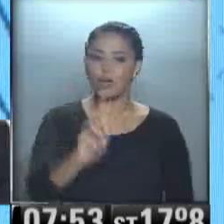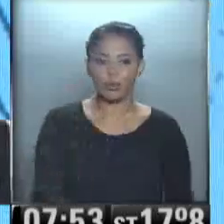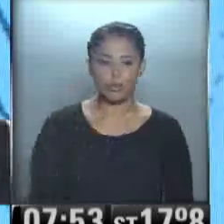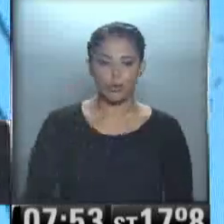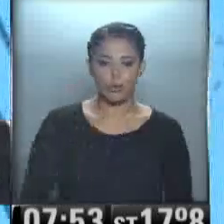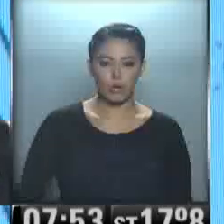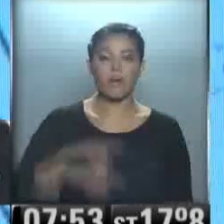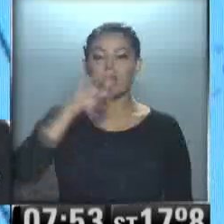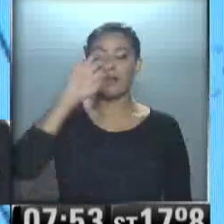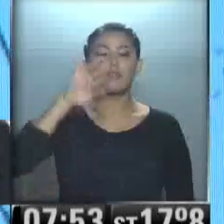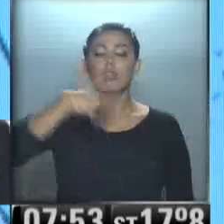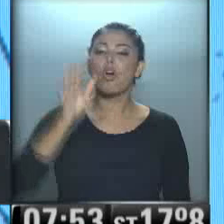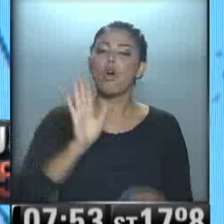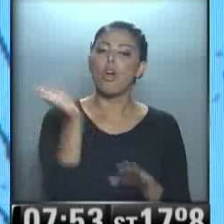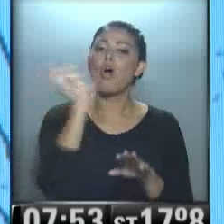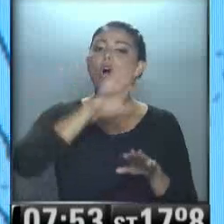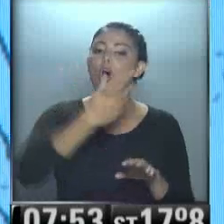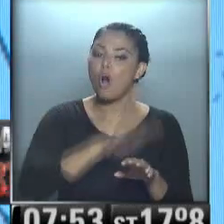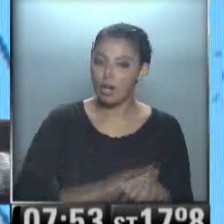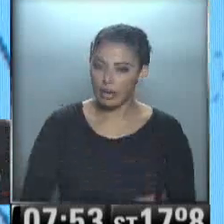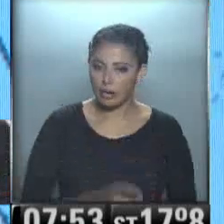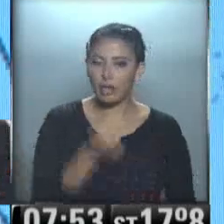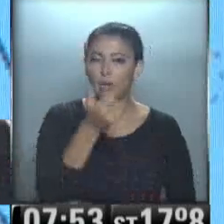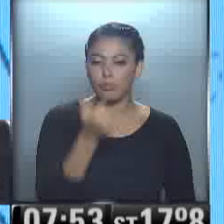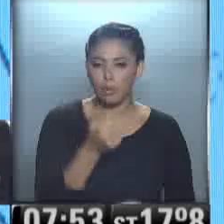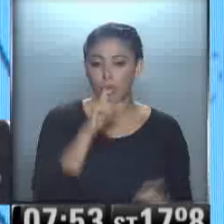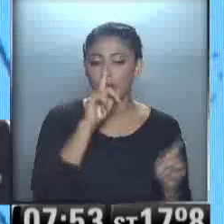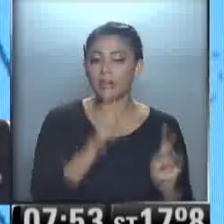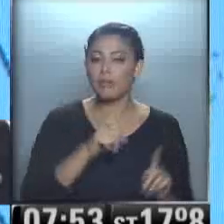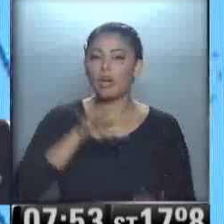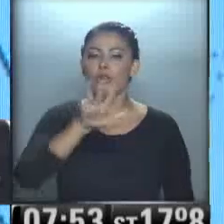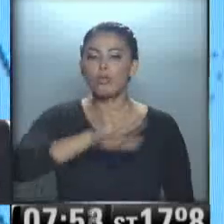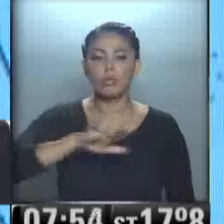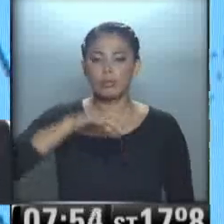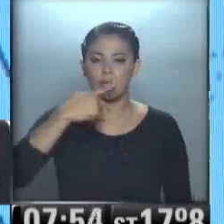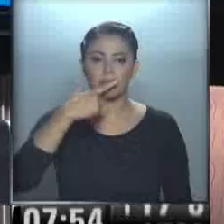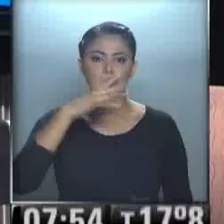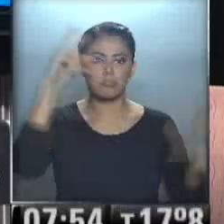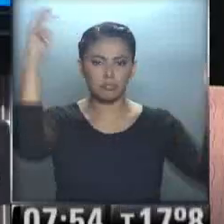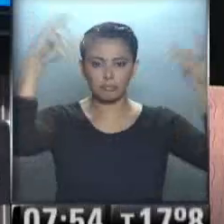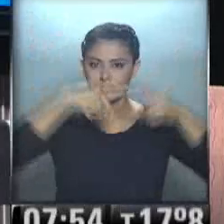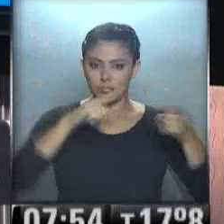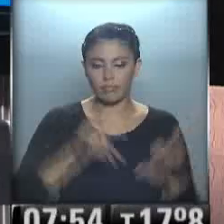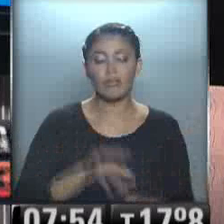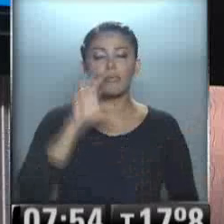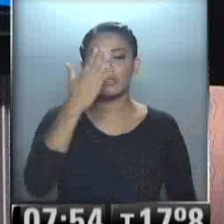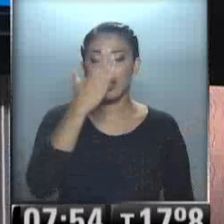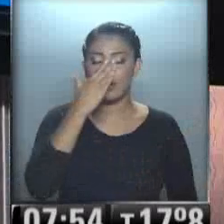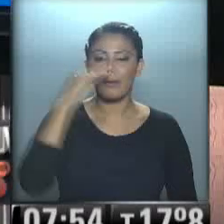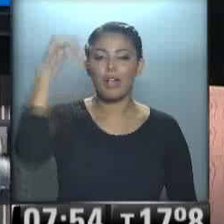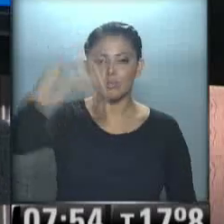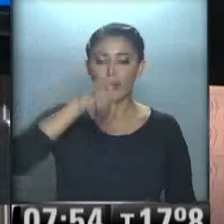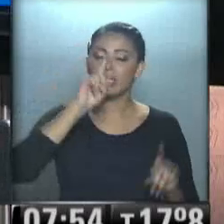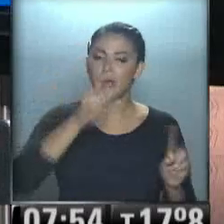en el sector oeste, ¿eh? En el oeste ahí muy poquitito, incluso hay una zona que no va a llover. Sur de Córdoba, qué bienvenida la